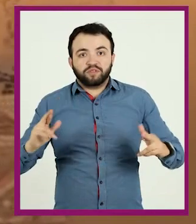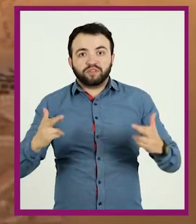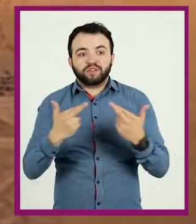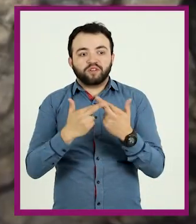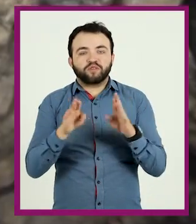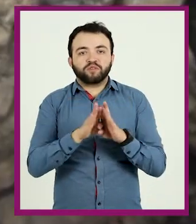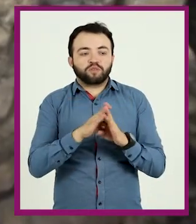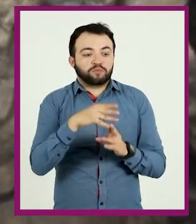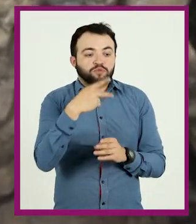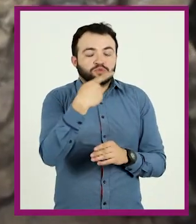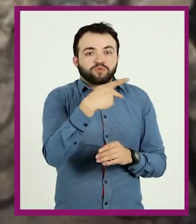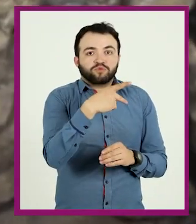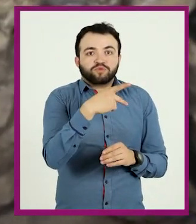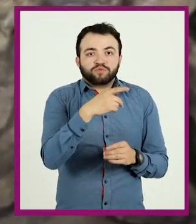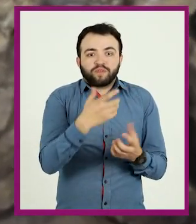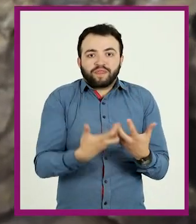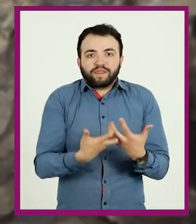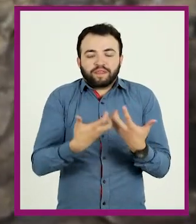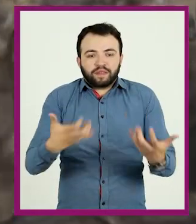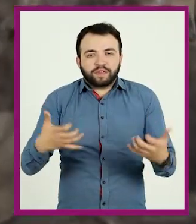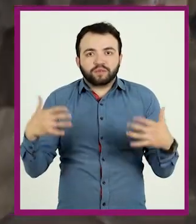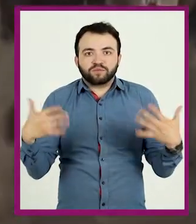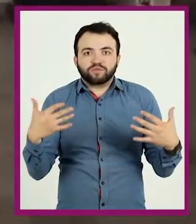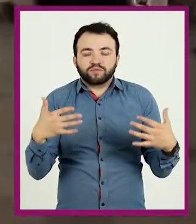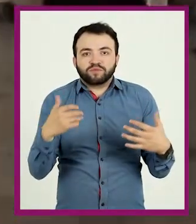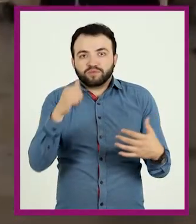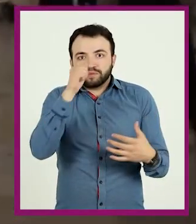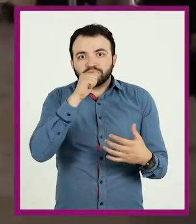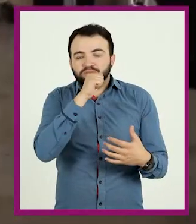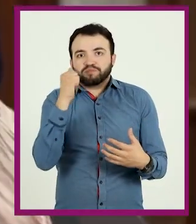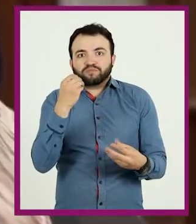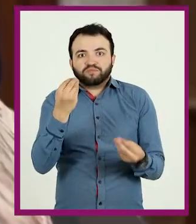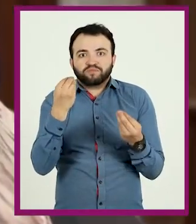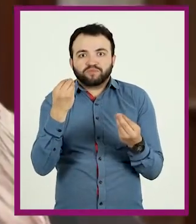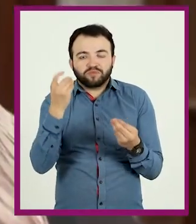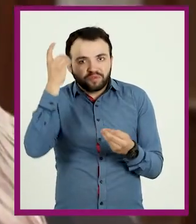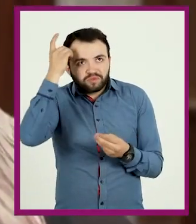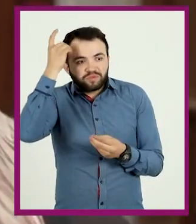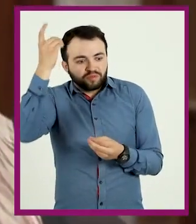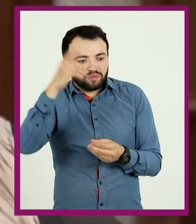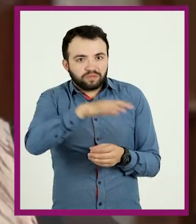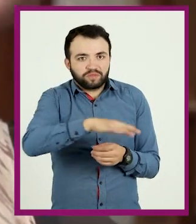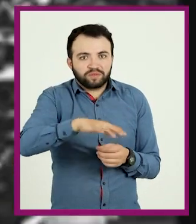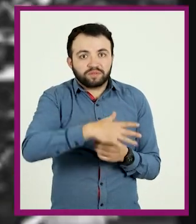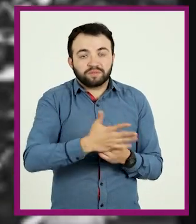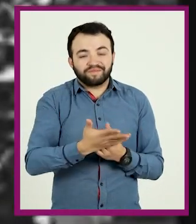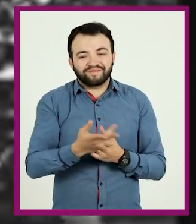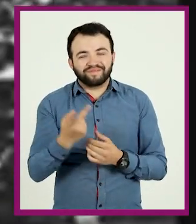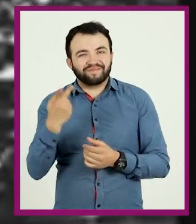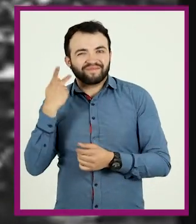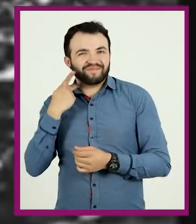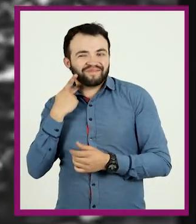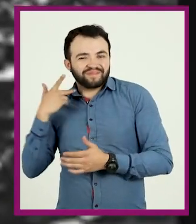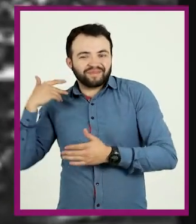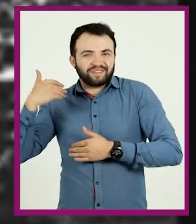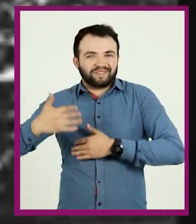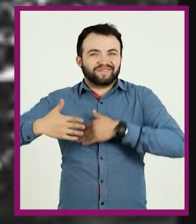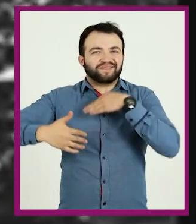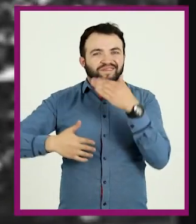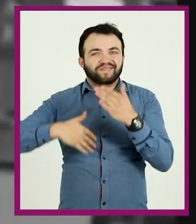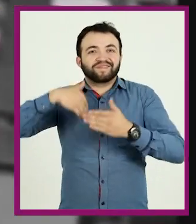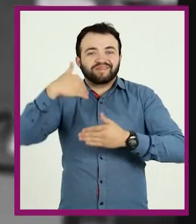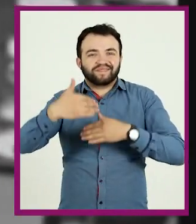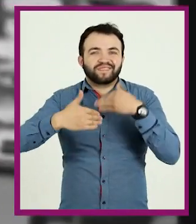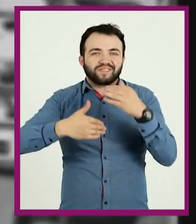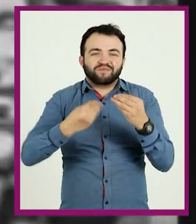y que, de acuerdo con su religión, era su tierra prometida. Sin embargo, fuera de los constantes conflictos